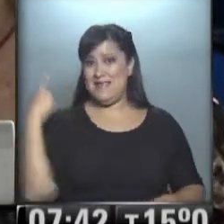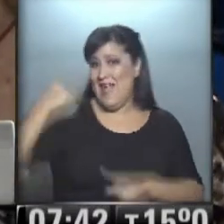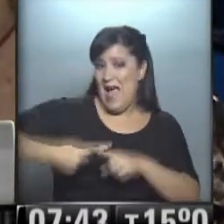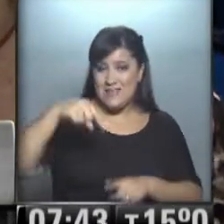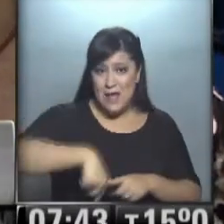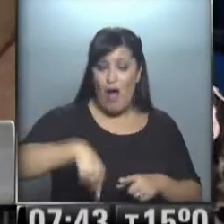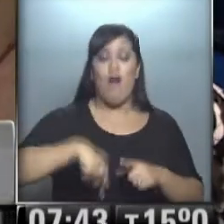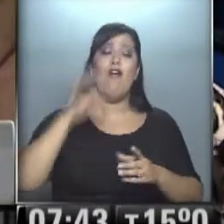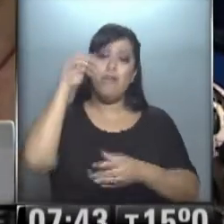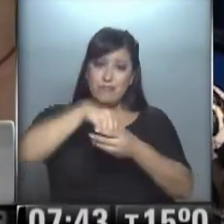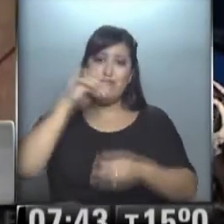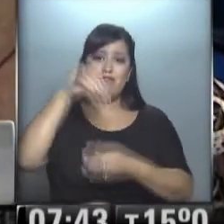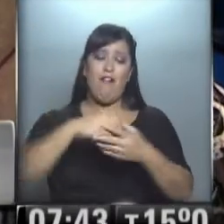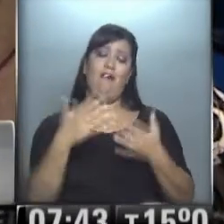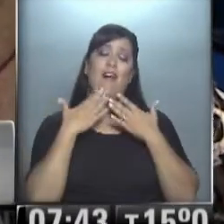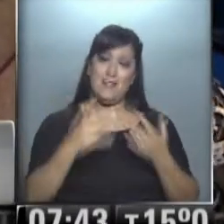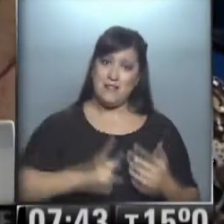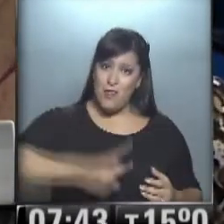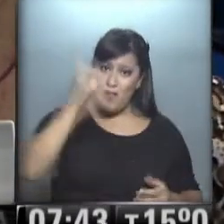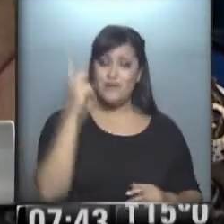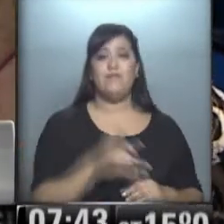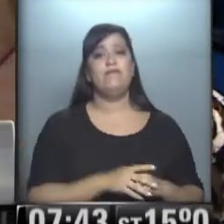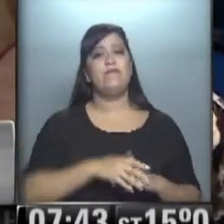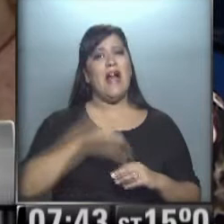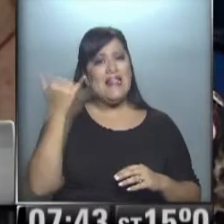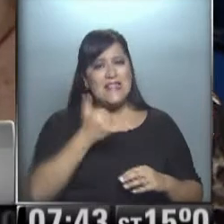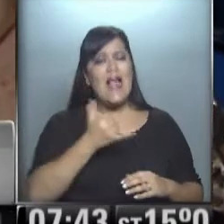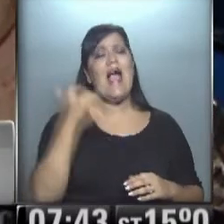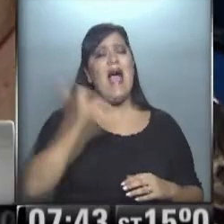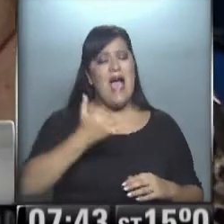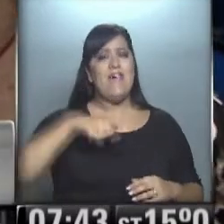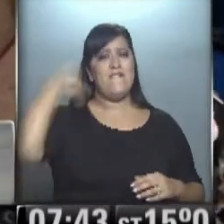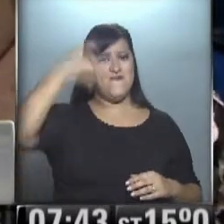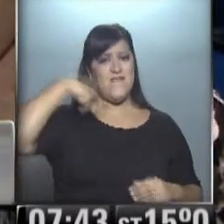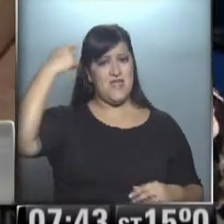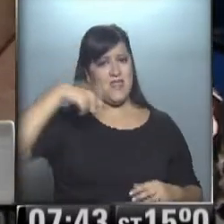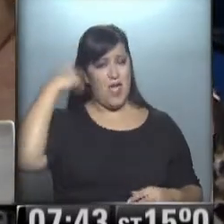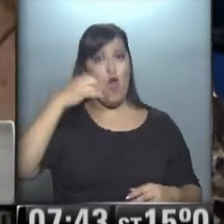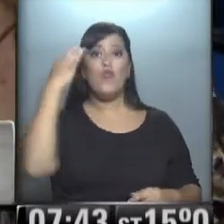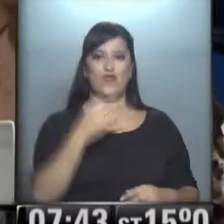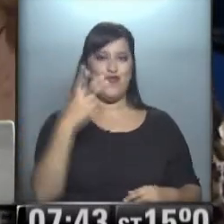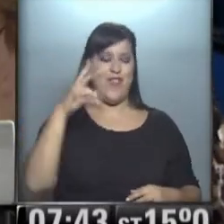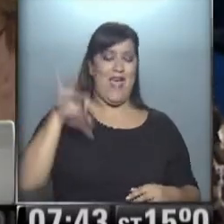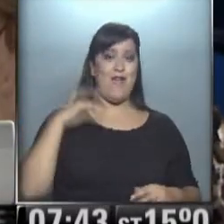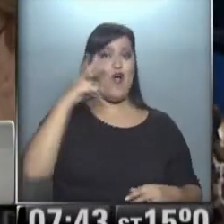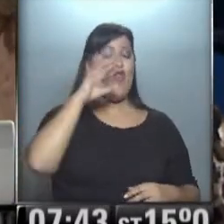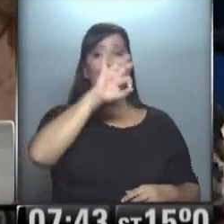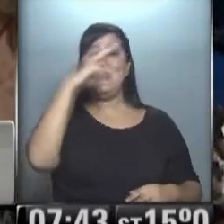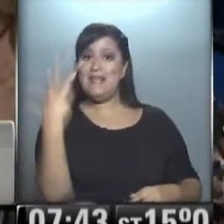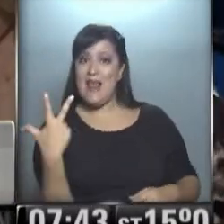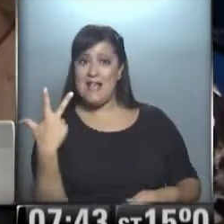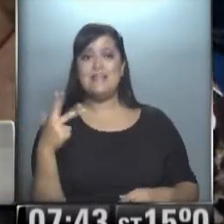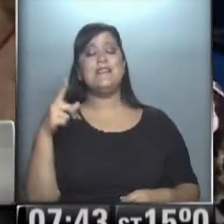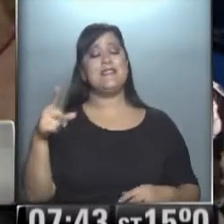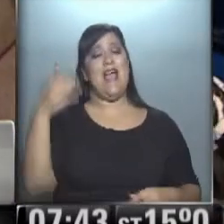Aquí, sí, ya gracias a Dios. Tenemos un video, casualmente, de ese año, donde el señor